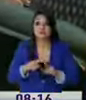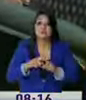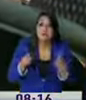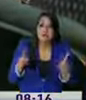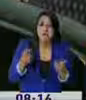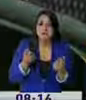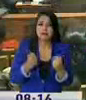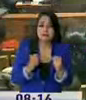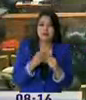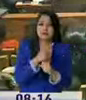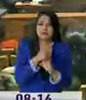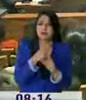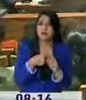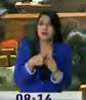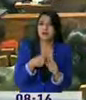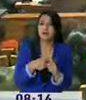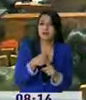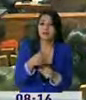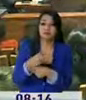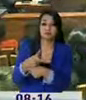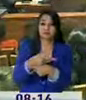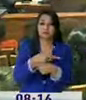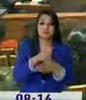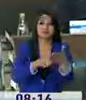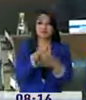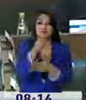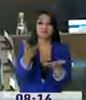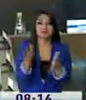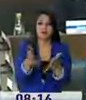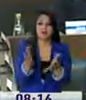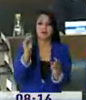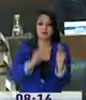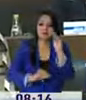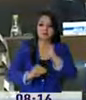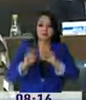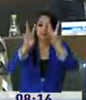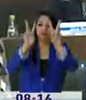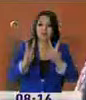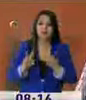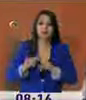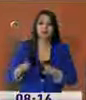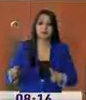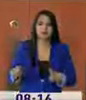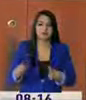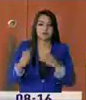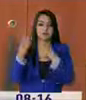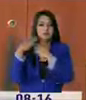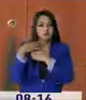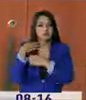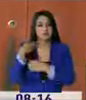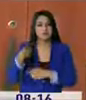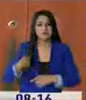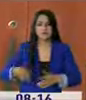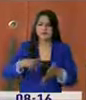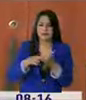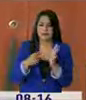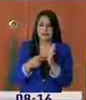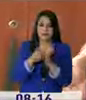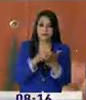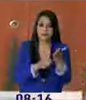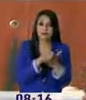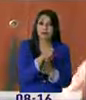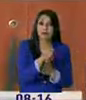intención de arrendamiento no se habría aprobado en el directorio por habérsela incorporado en asuntos varios. Imagínese lo que significa aprobar